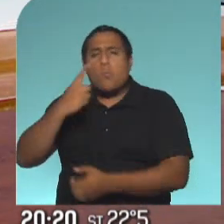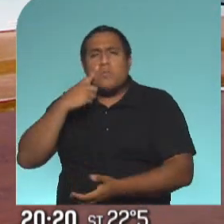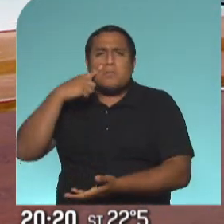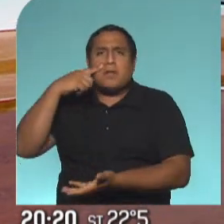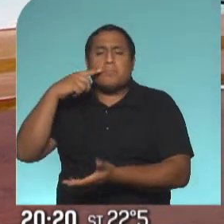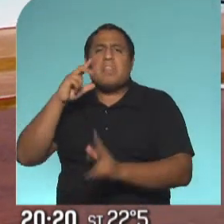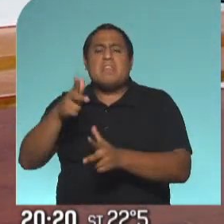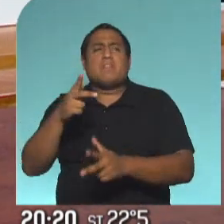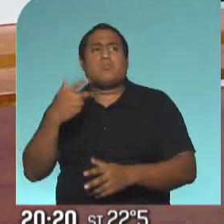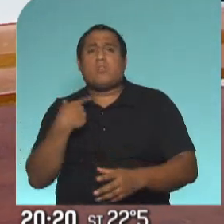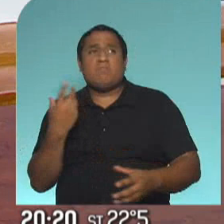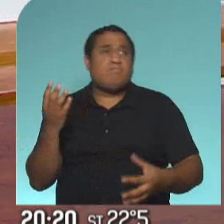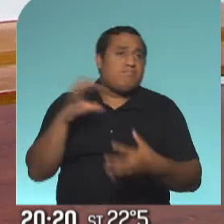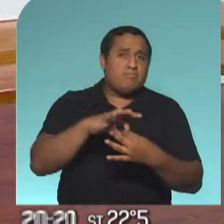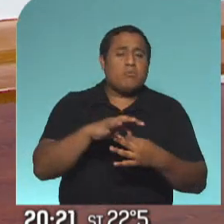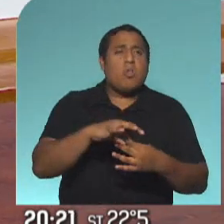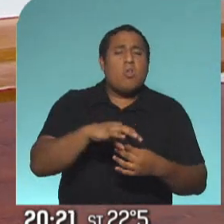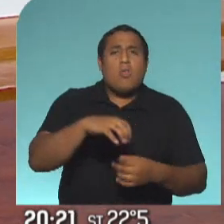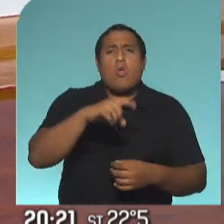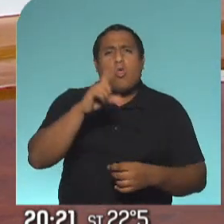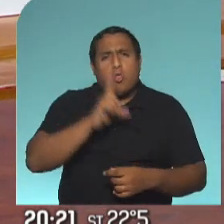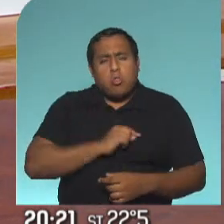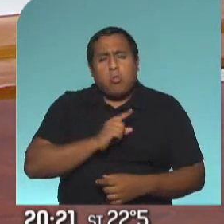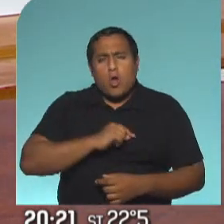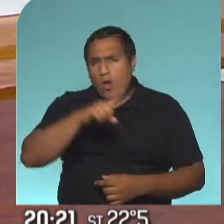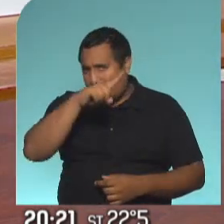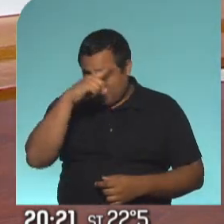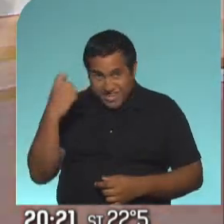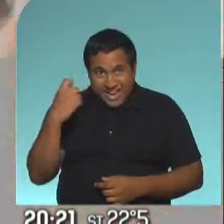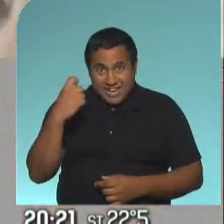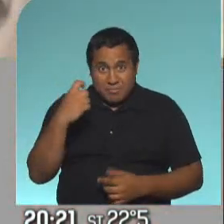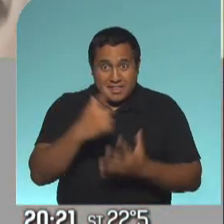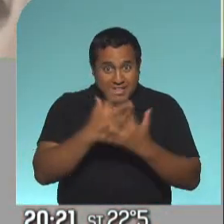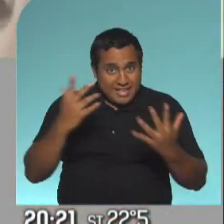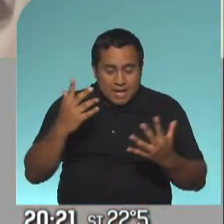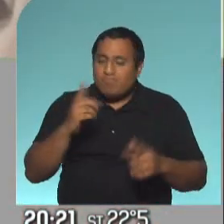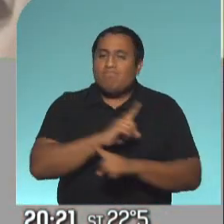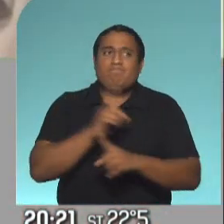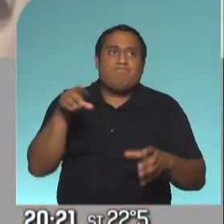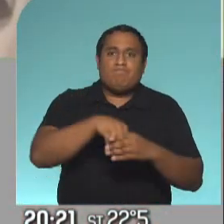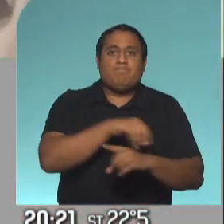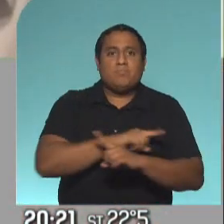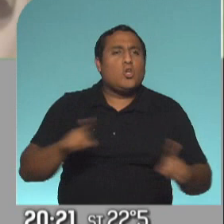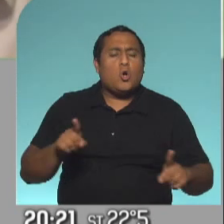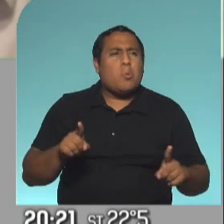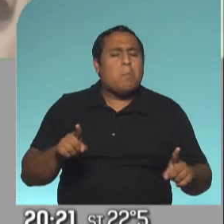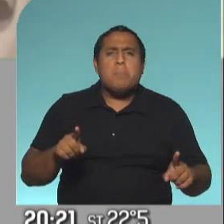se Ujú. adhería al duelo nacional por 3 días. Estamos con Ferrer en línea. ¿Cómo le va? Buenas noches. Gracias por este contacto. ¿Por